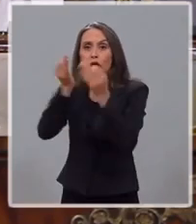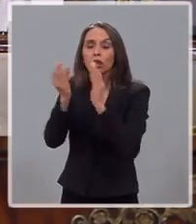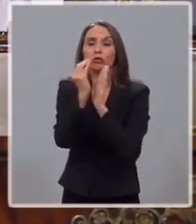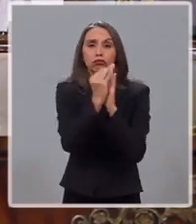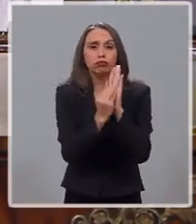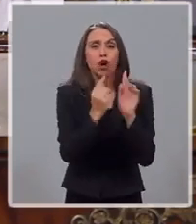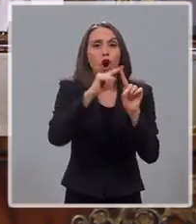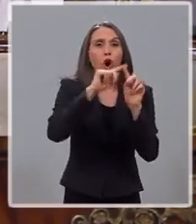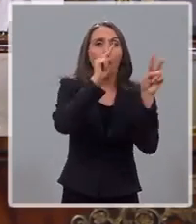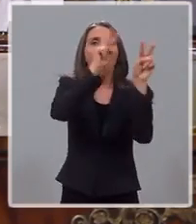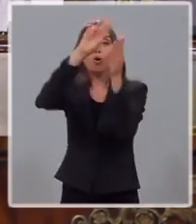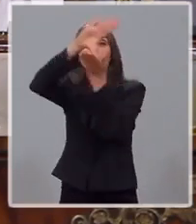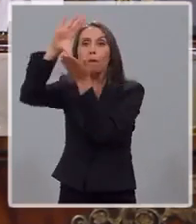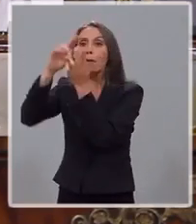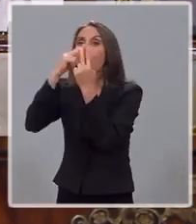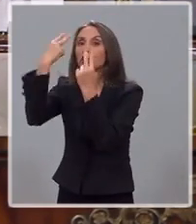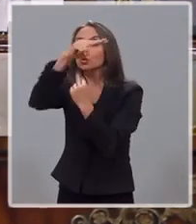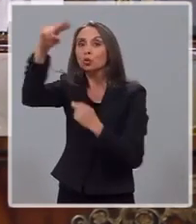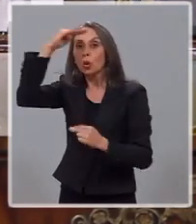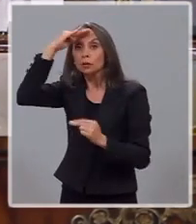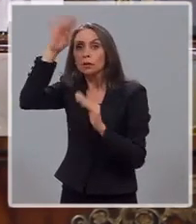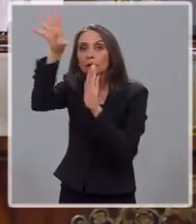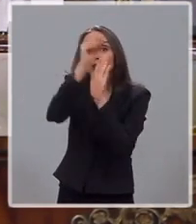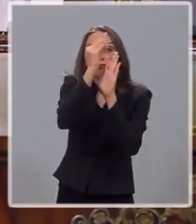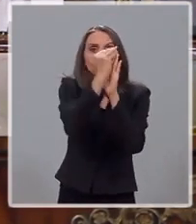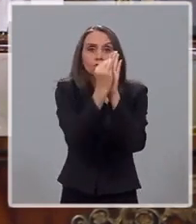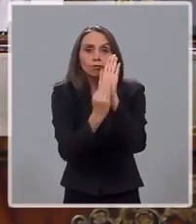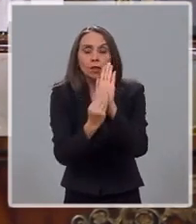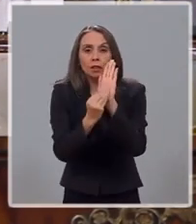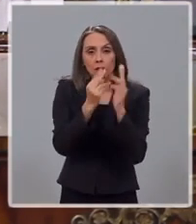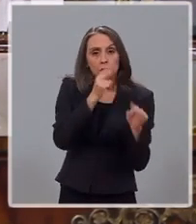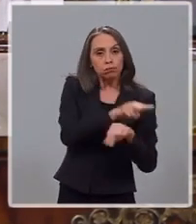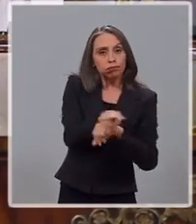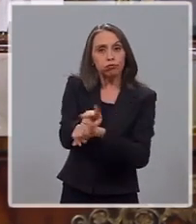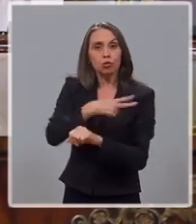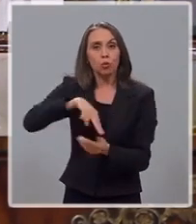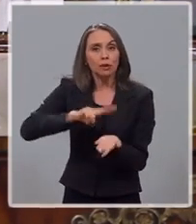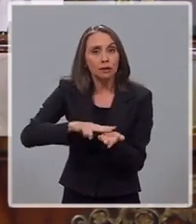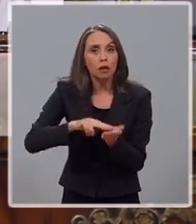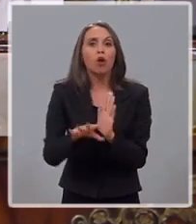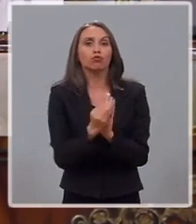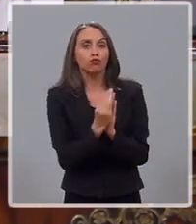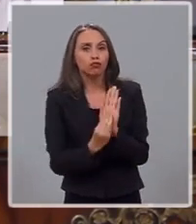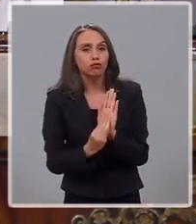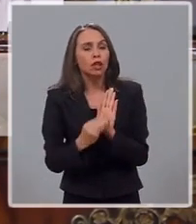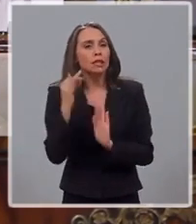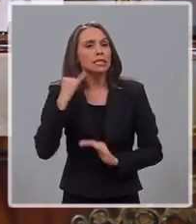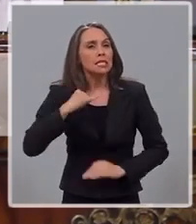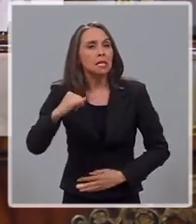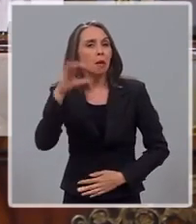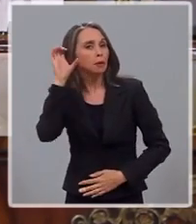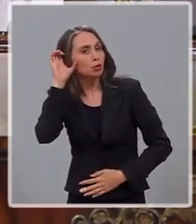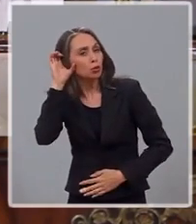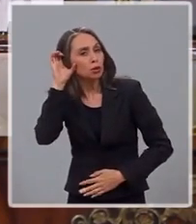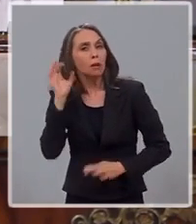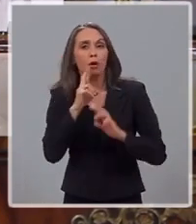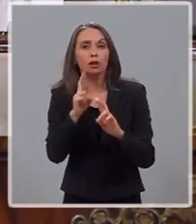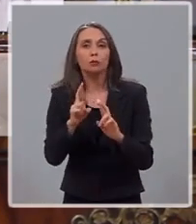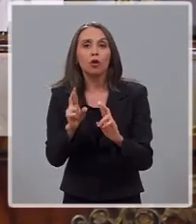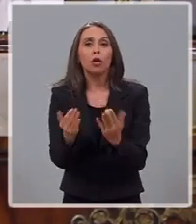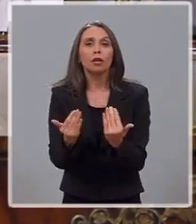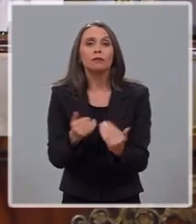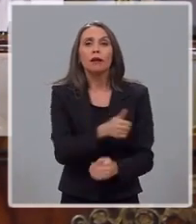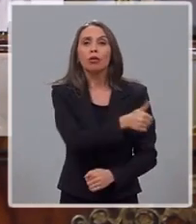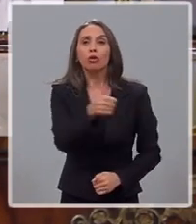países y sin duda en nuestra propia realidad escuchando y atendiendo siempre las necesidades de todos nuestros